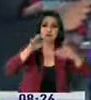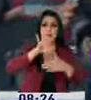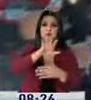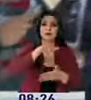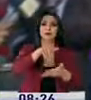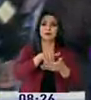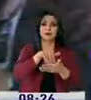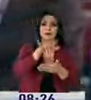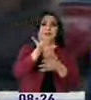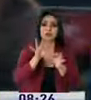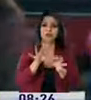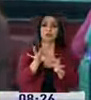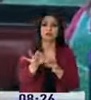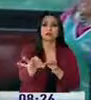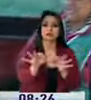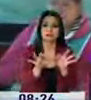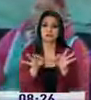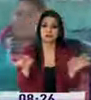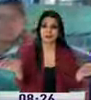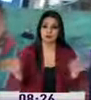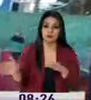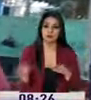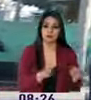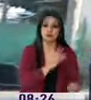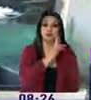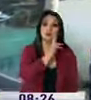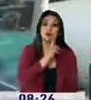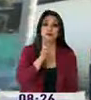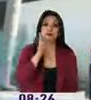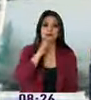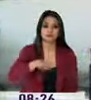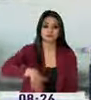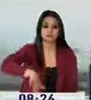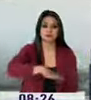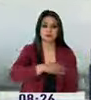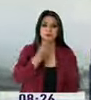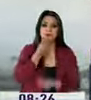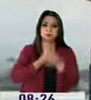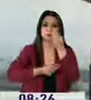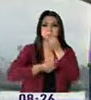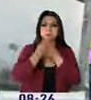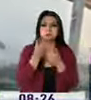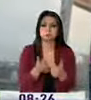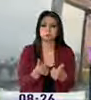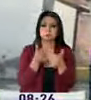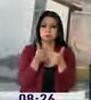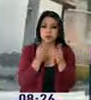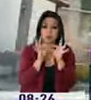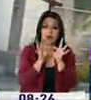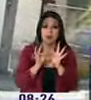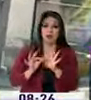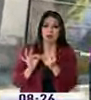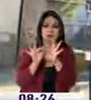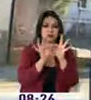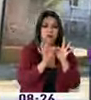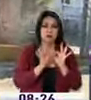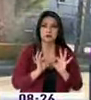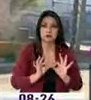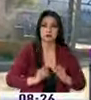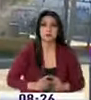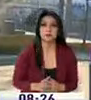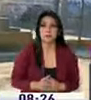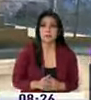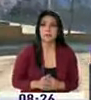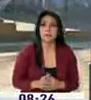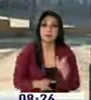metros. Tenemos también el patio de comidas, es algo espectacular. Como te comentaba,